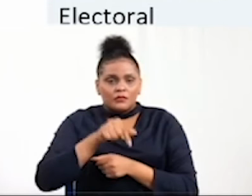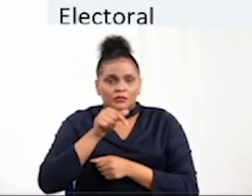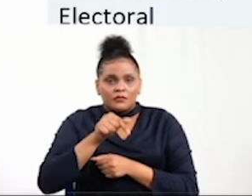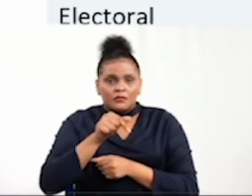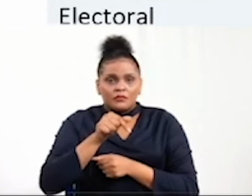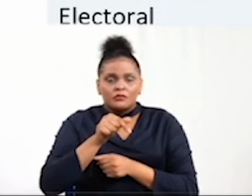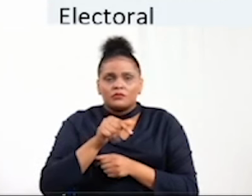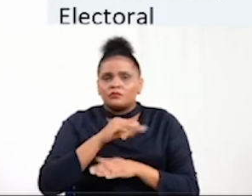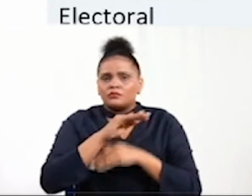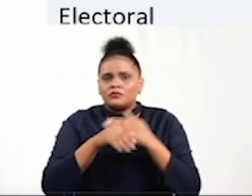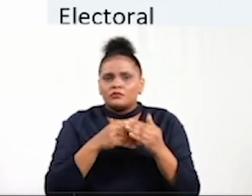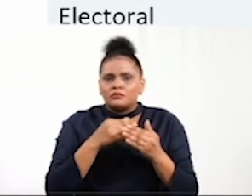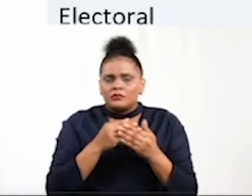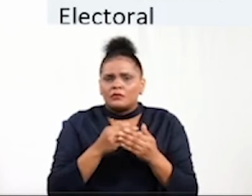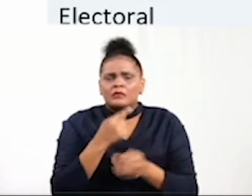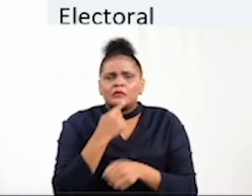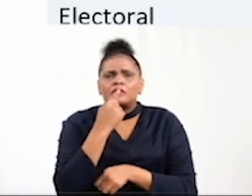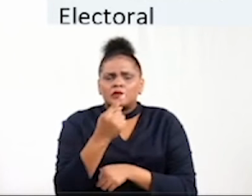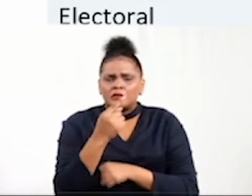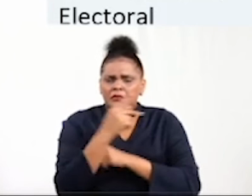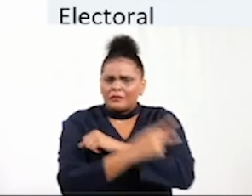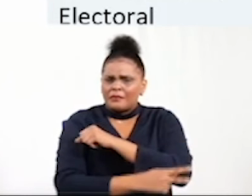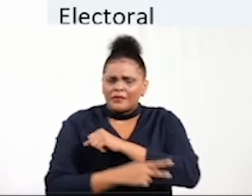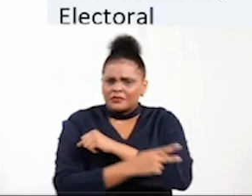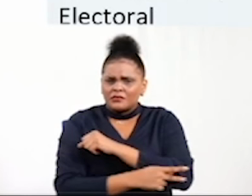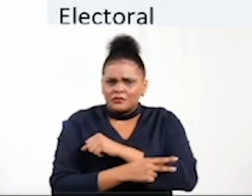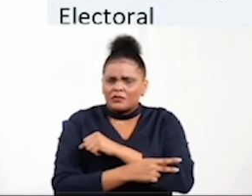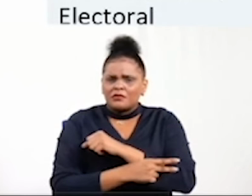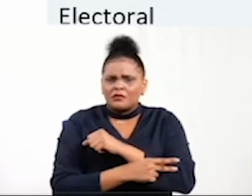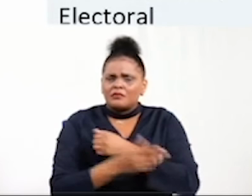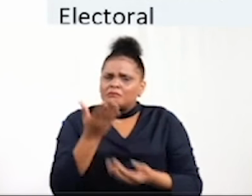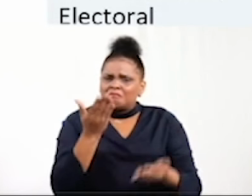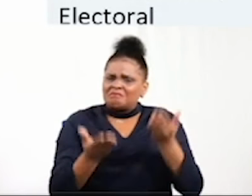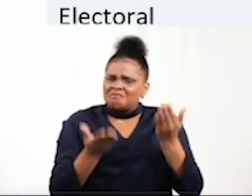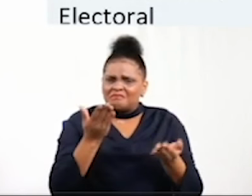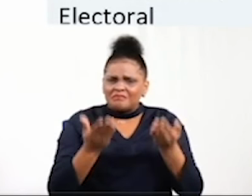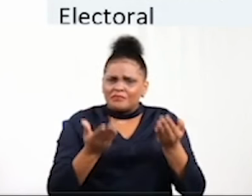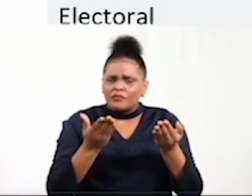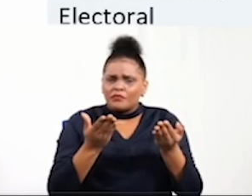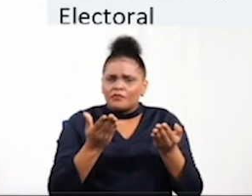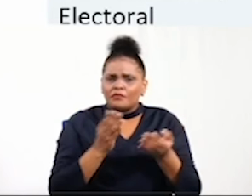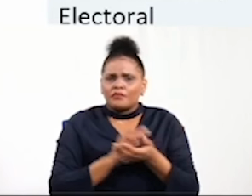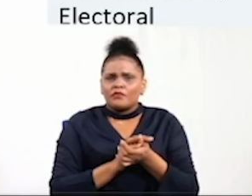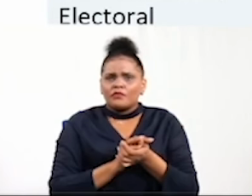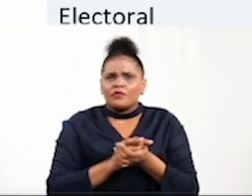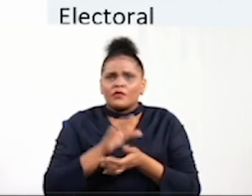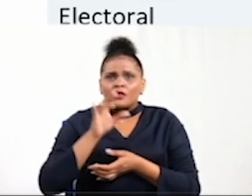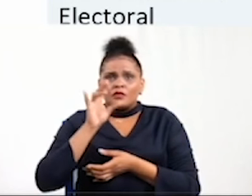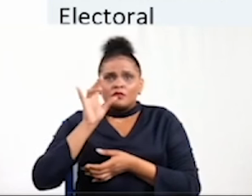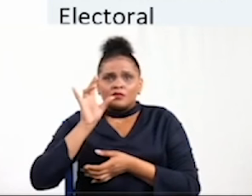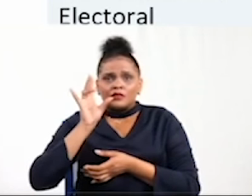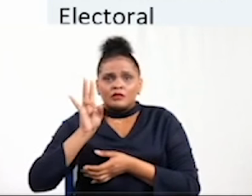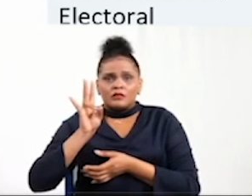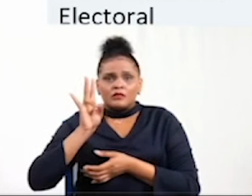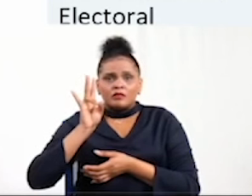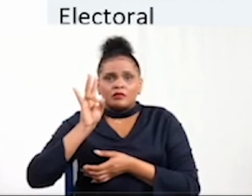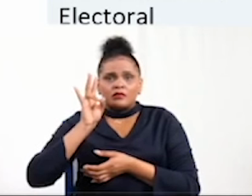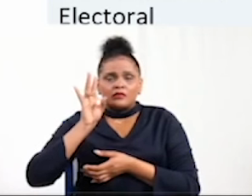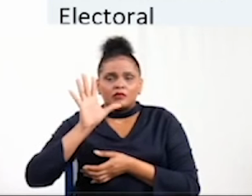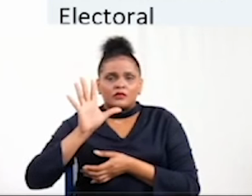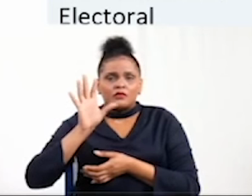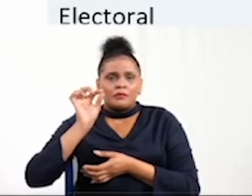aplicación también es cierto que es el país que hasta el momento obtuvo la mejor puntuación 37 sobre 100 y